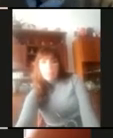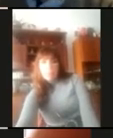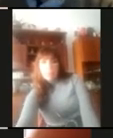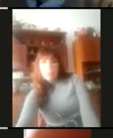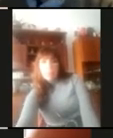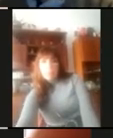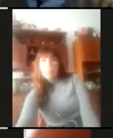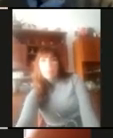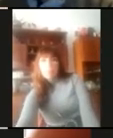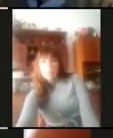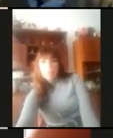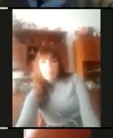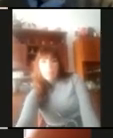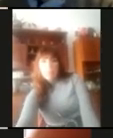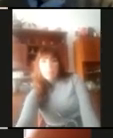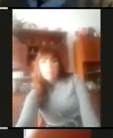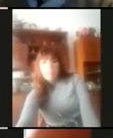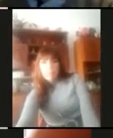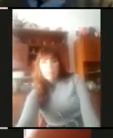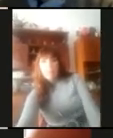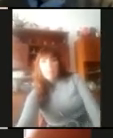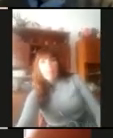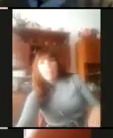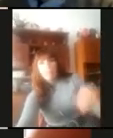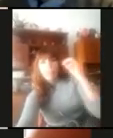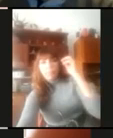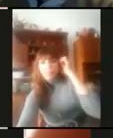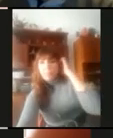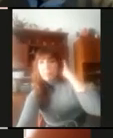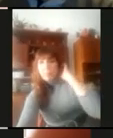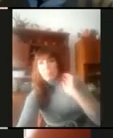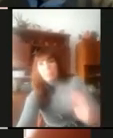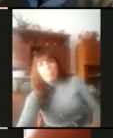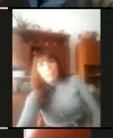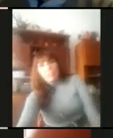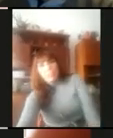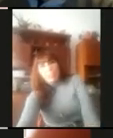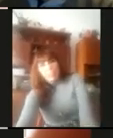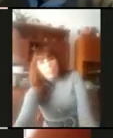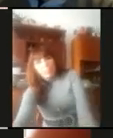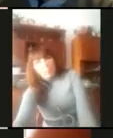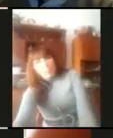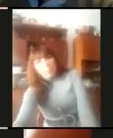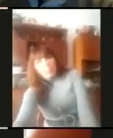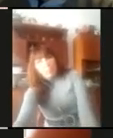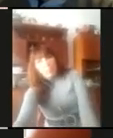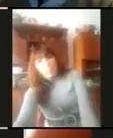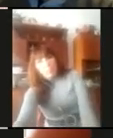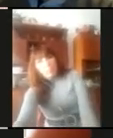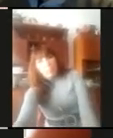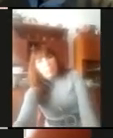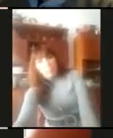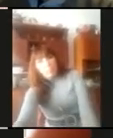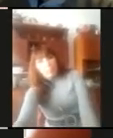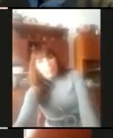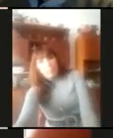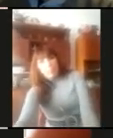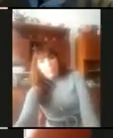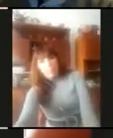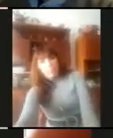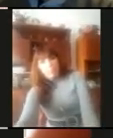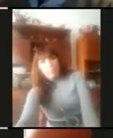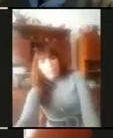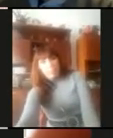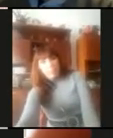fíjense el profesor del león cuando lo presenta la casa dice aquí un joven que viene enseñarnos a